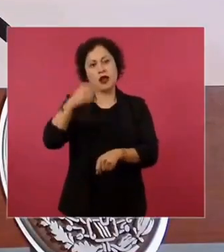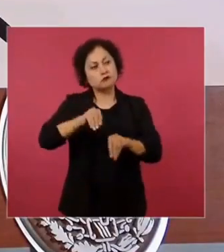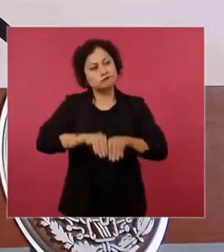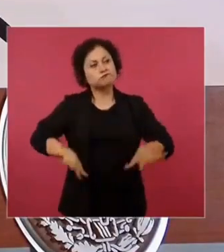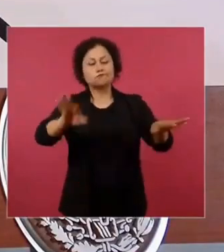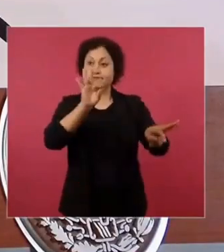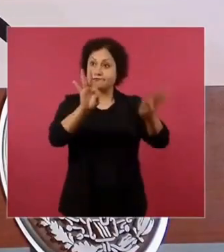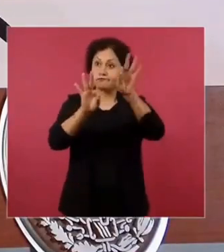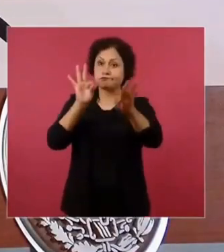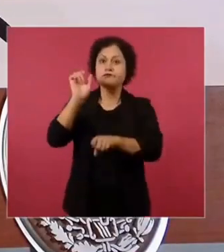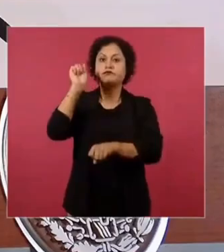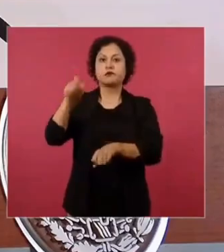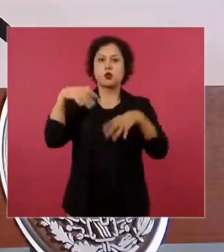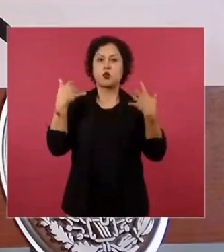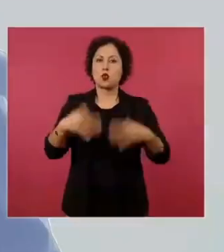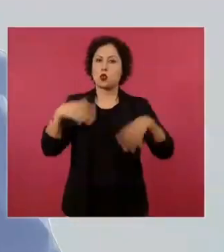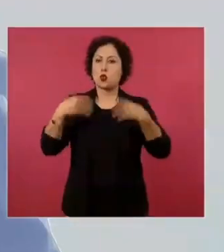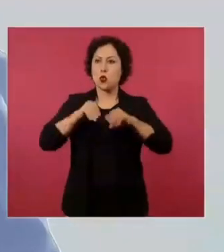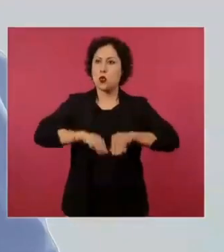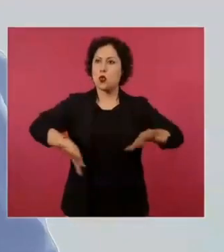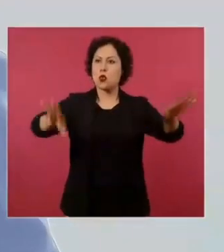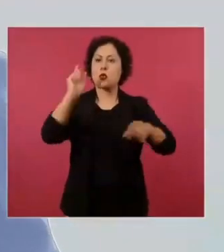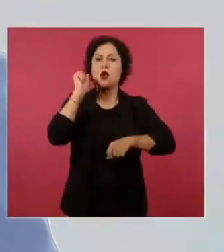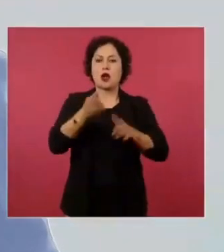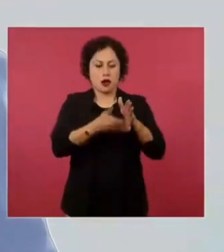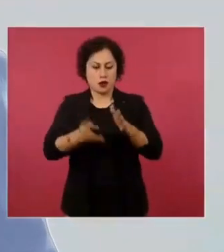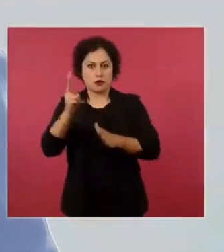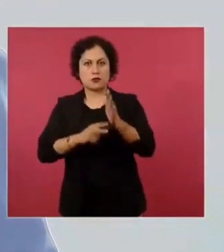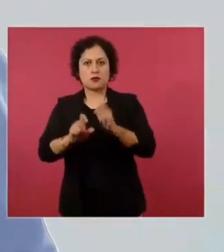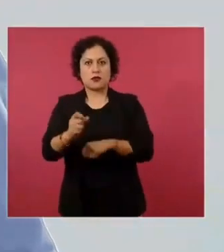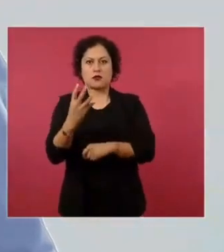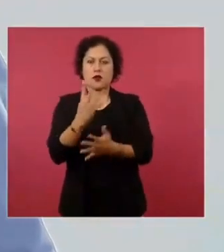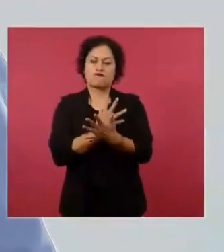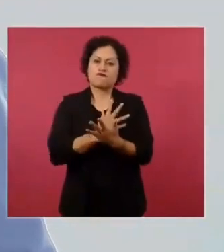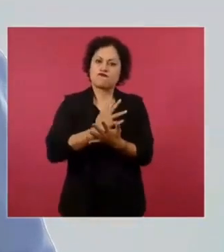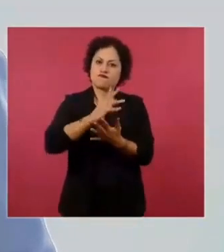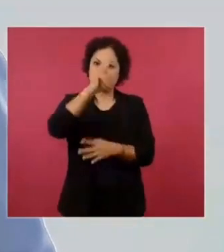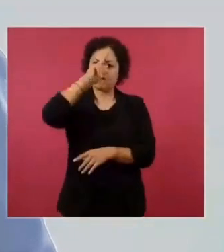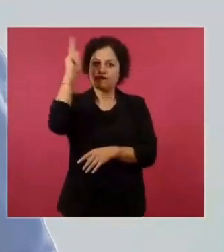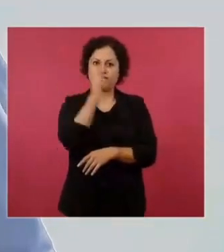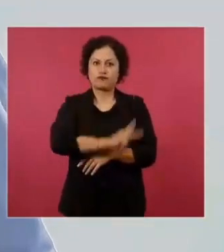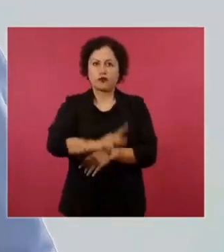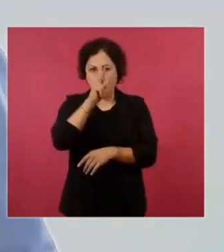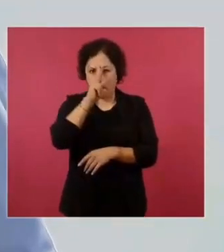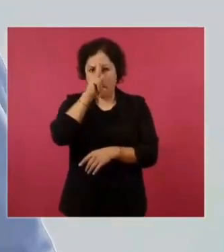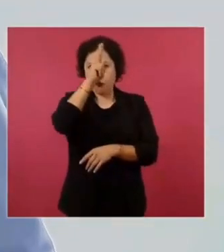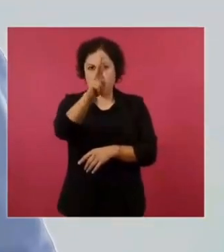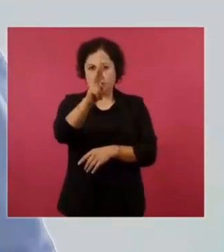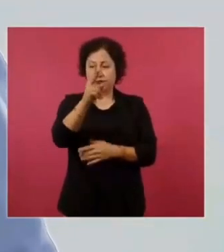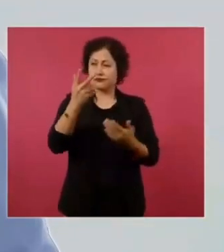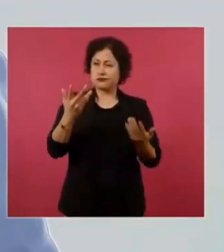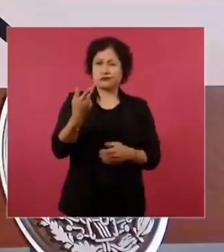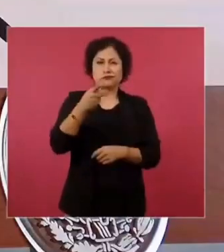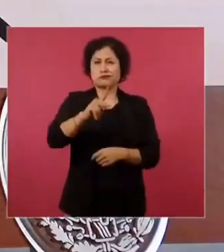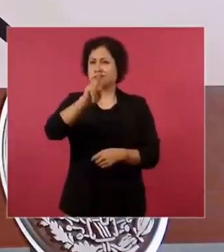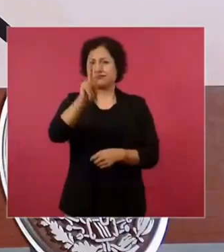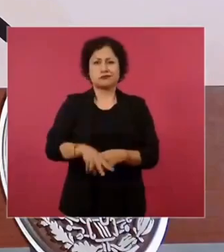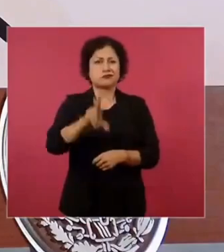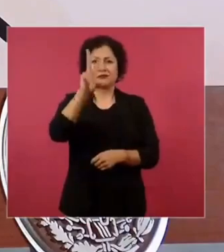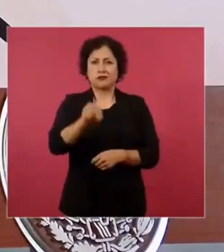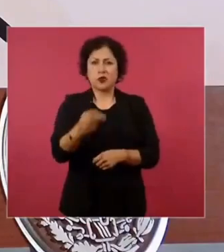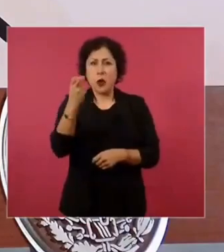México vivió el proceso electoral más violento de la historia reciente. Pero esto no es así. Se trata de campañas que